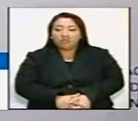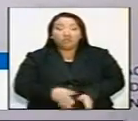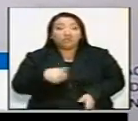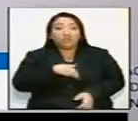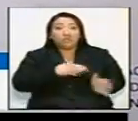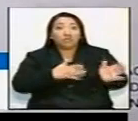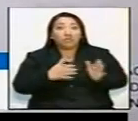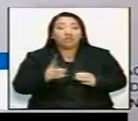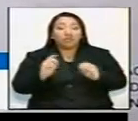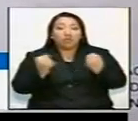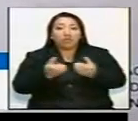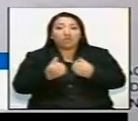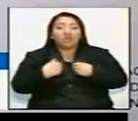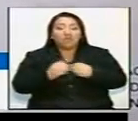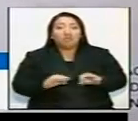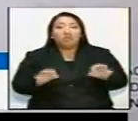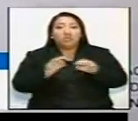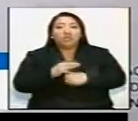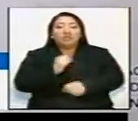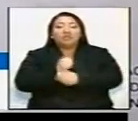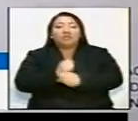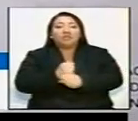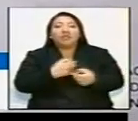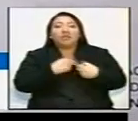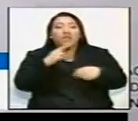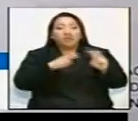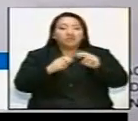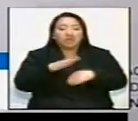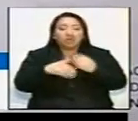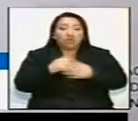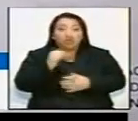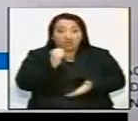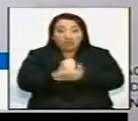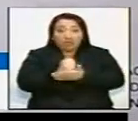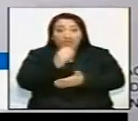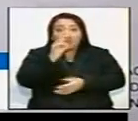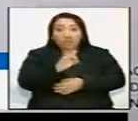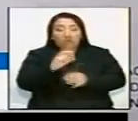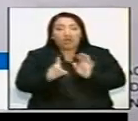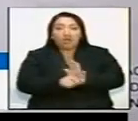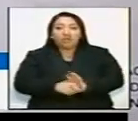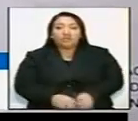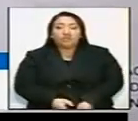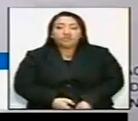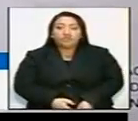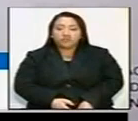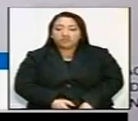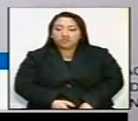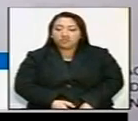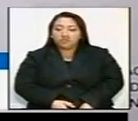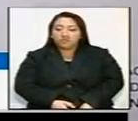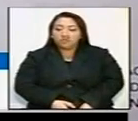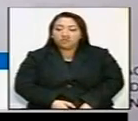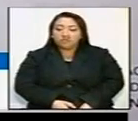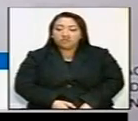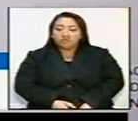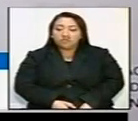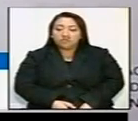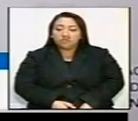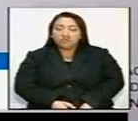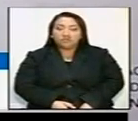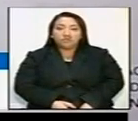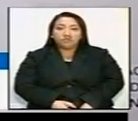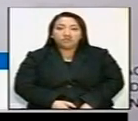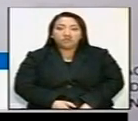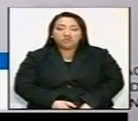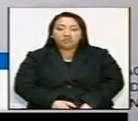que va a tener la importante función de revisarlos y aprobarlos. Entonces, yo quisiera